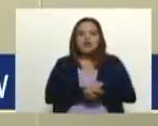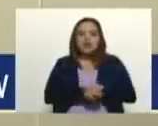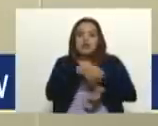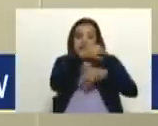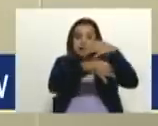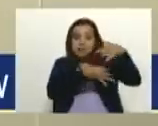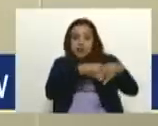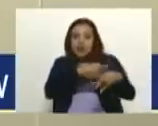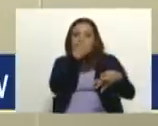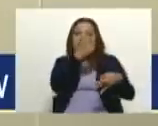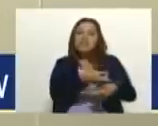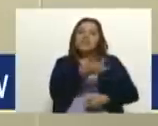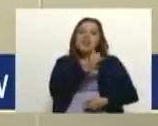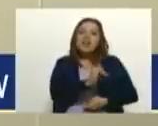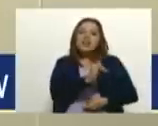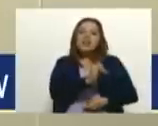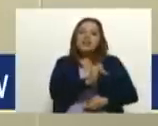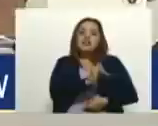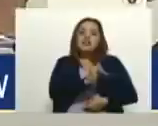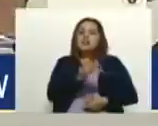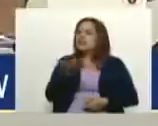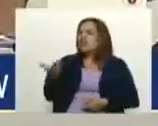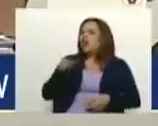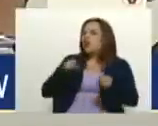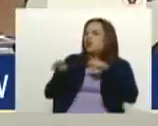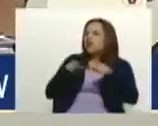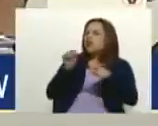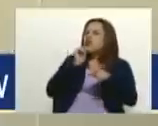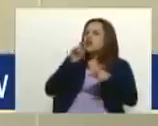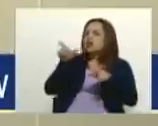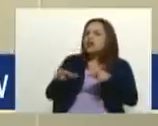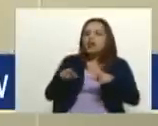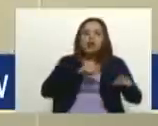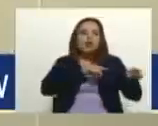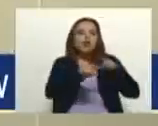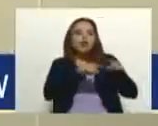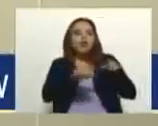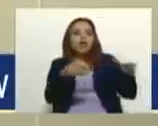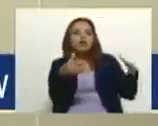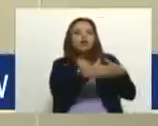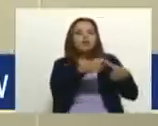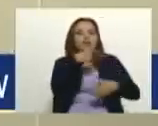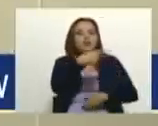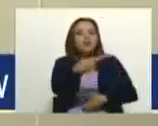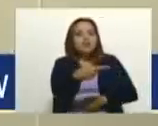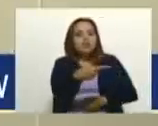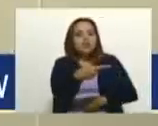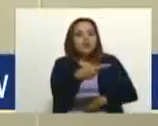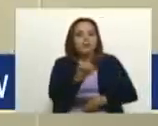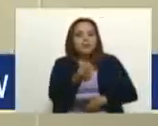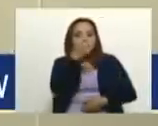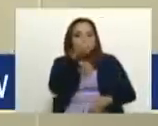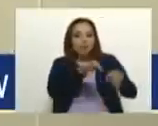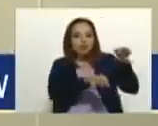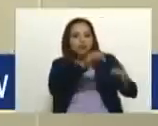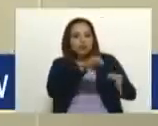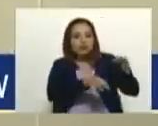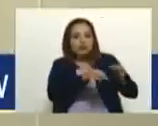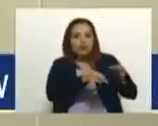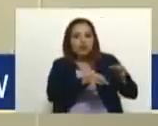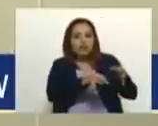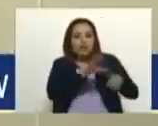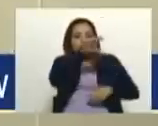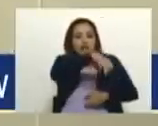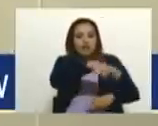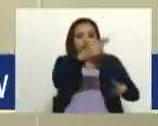que deberían de existir especialistas. ¿Qué coordinadora, perdóname? La coordinadora del partido de Primero Justicia por el Estado